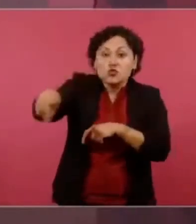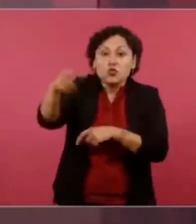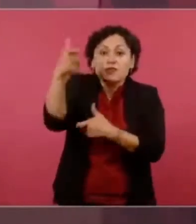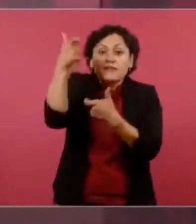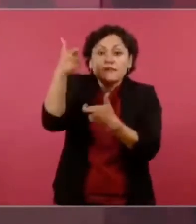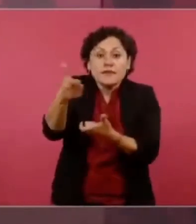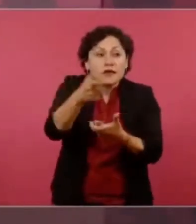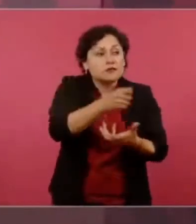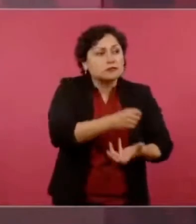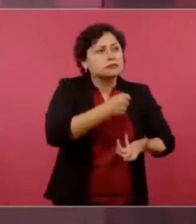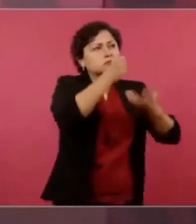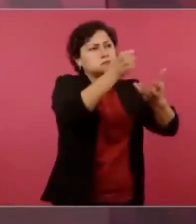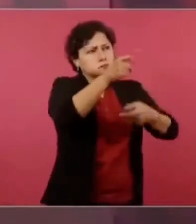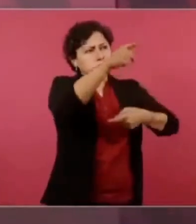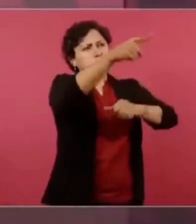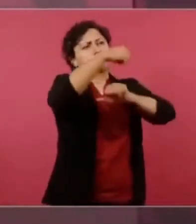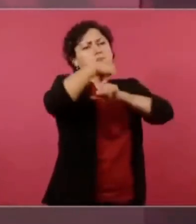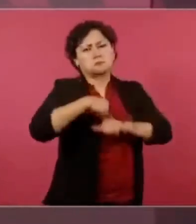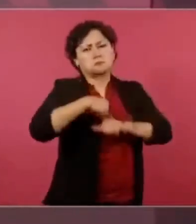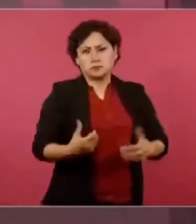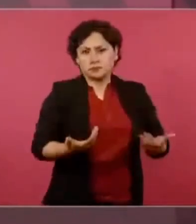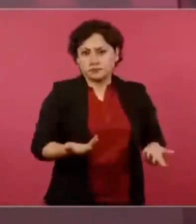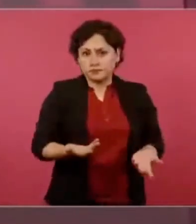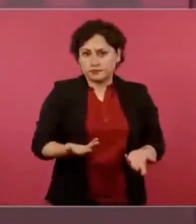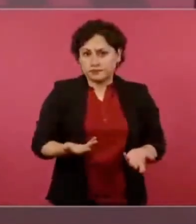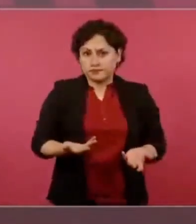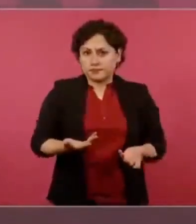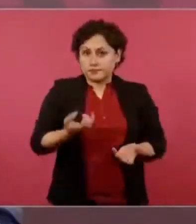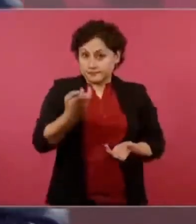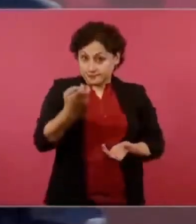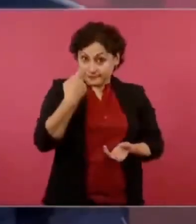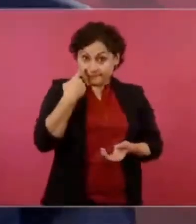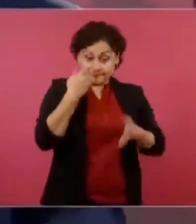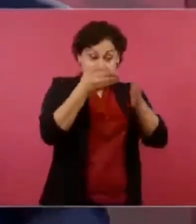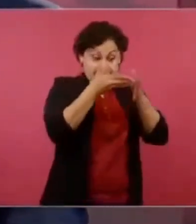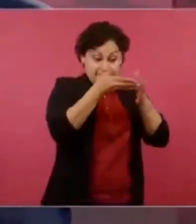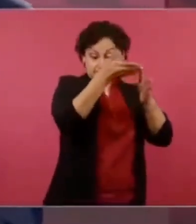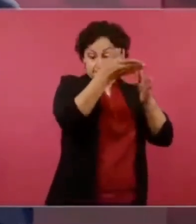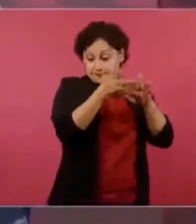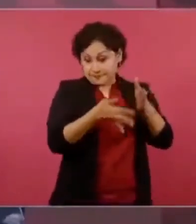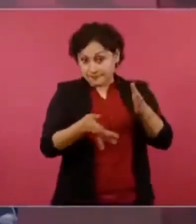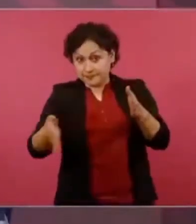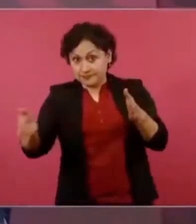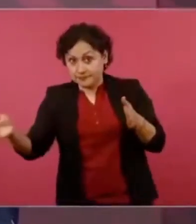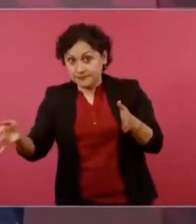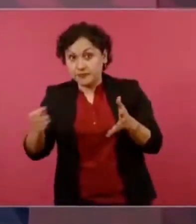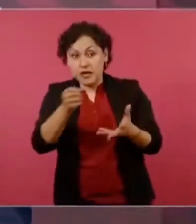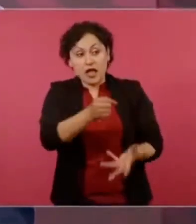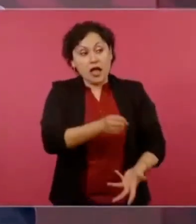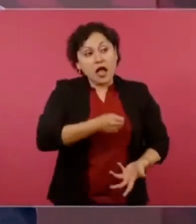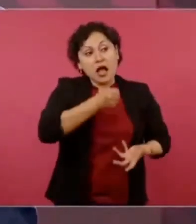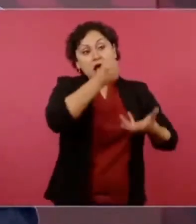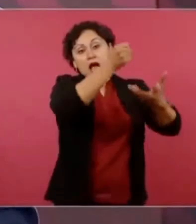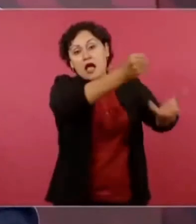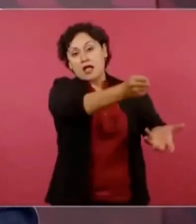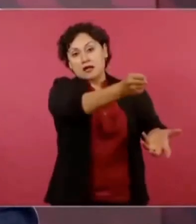Dicho sea de paso, a partir de ahí, el manejo de ese dinero